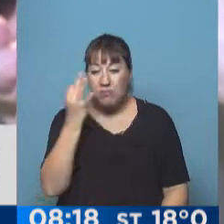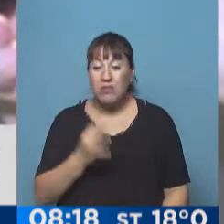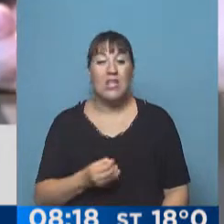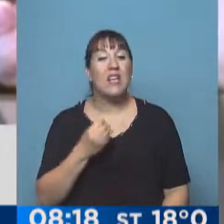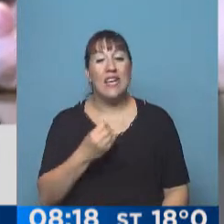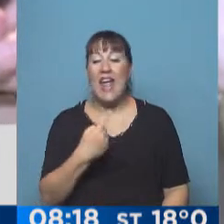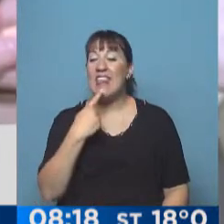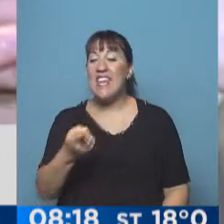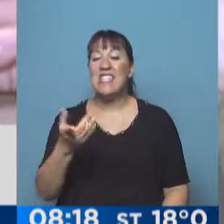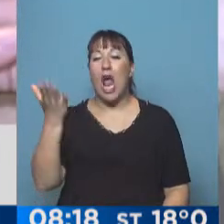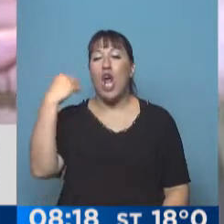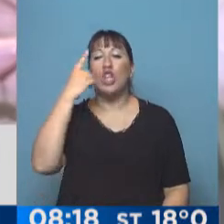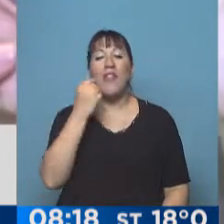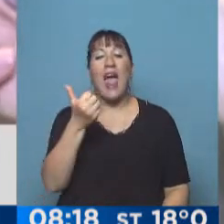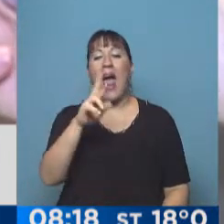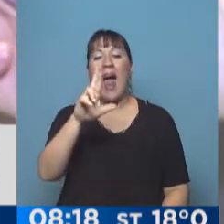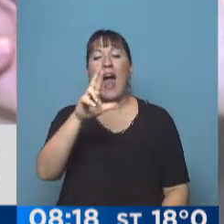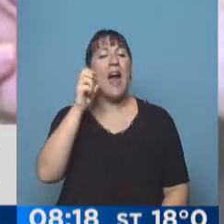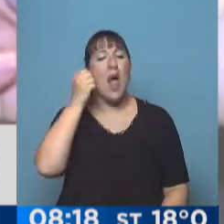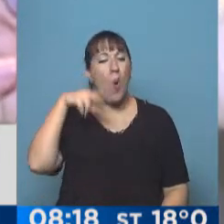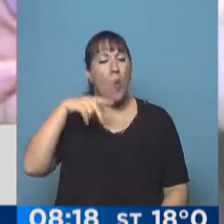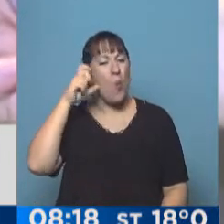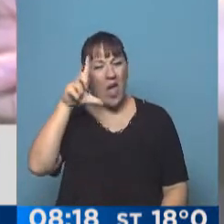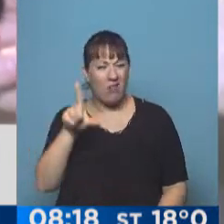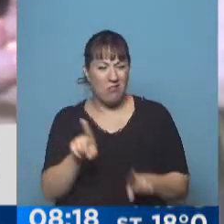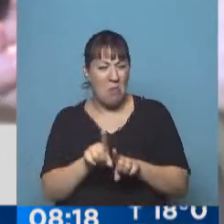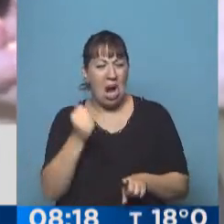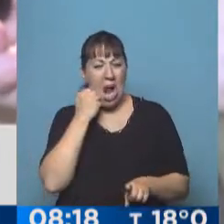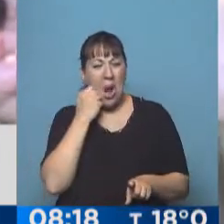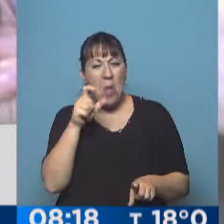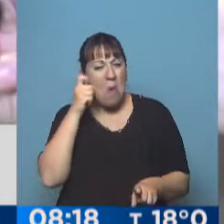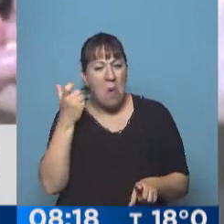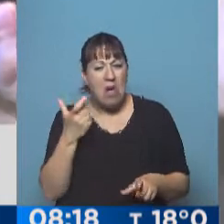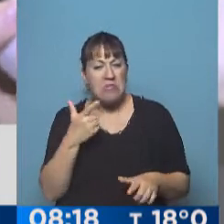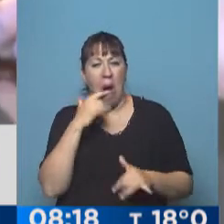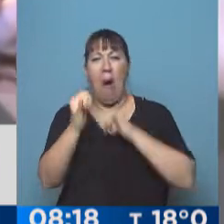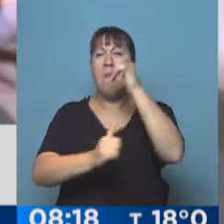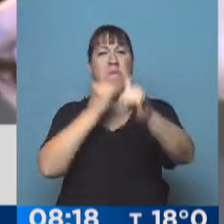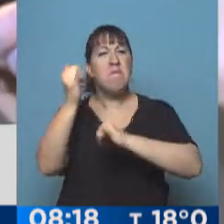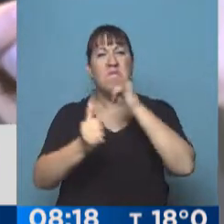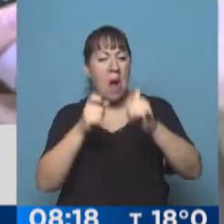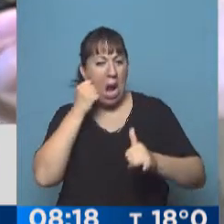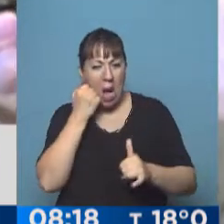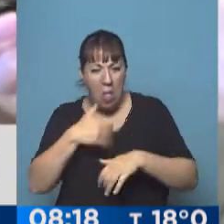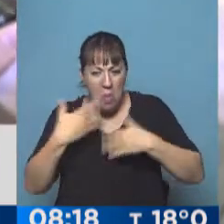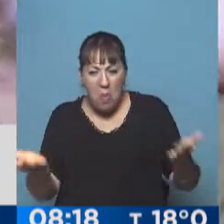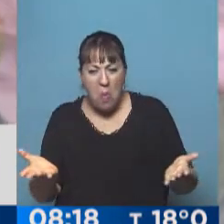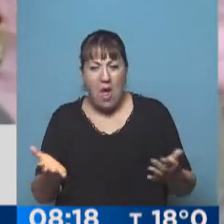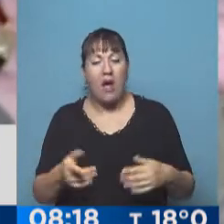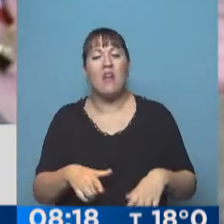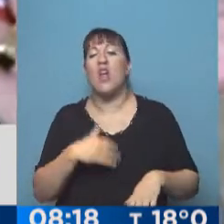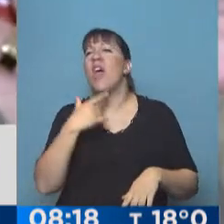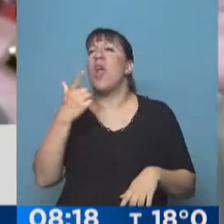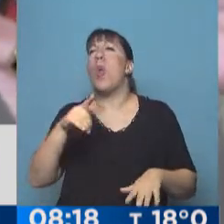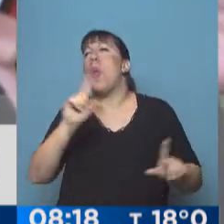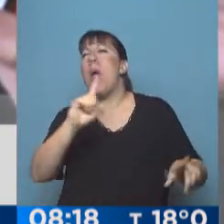lo que decían alguna de otro día porque lo dice en la cara descubierta' de tenernos vergüenza no tienen ninguna a cara descubierta que era importante la presencia